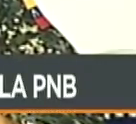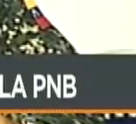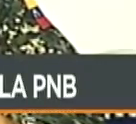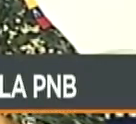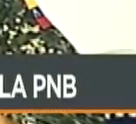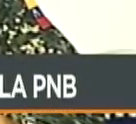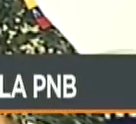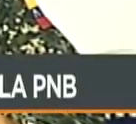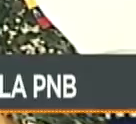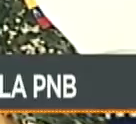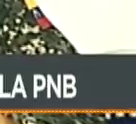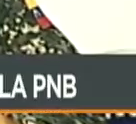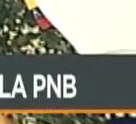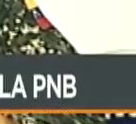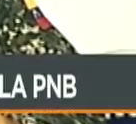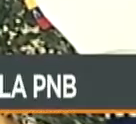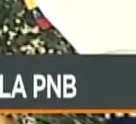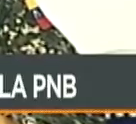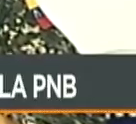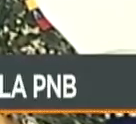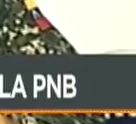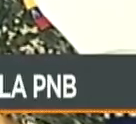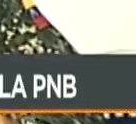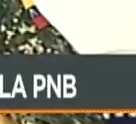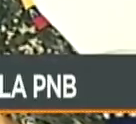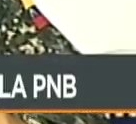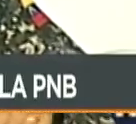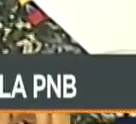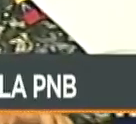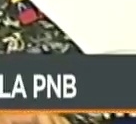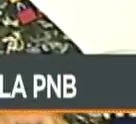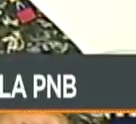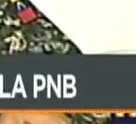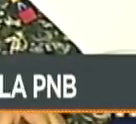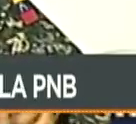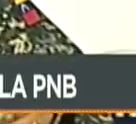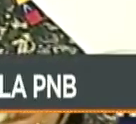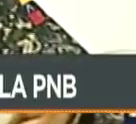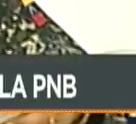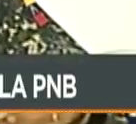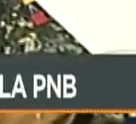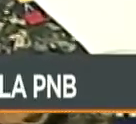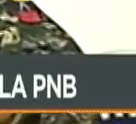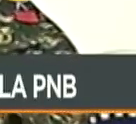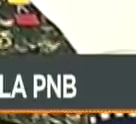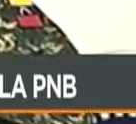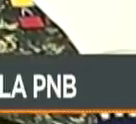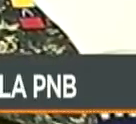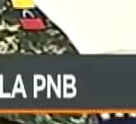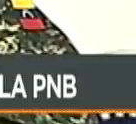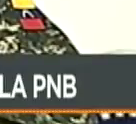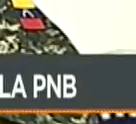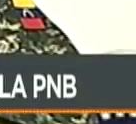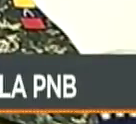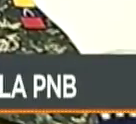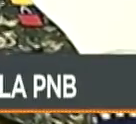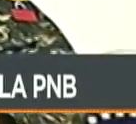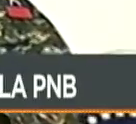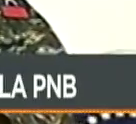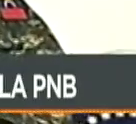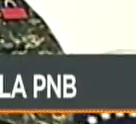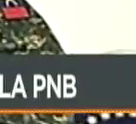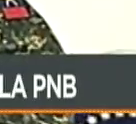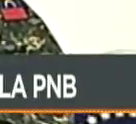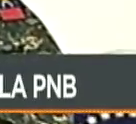mayamera, en complicidad con la derecha venezolana, que no quiere paz, no quiere tranquilidad. Pero fíjate,